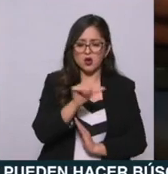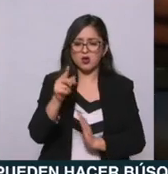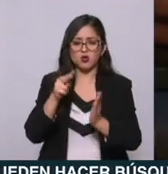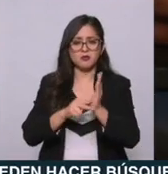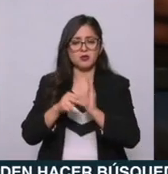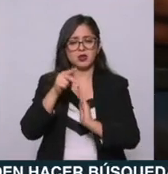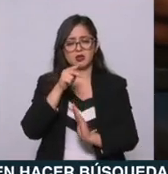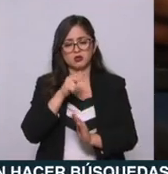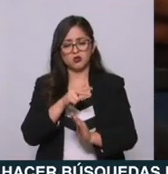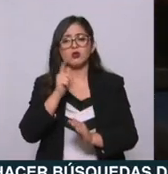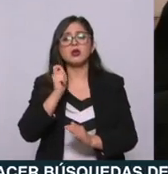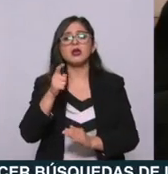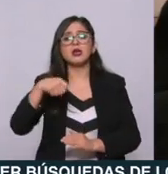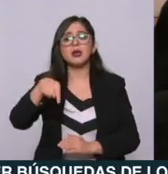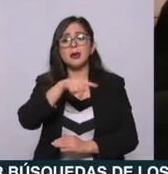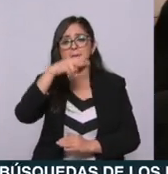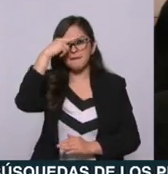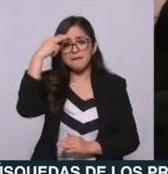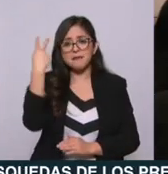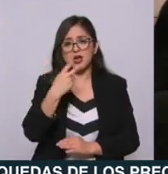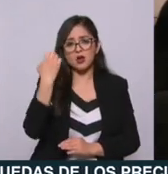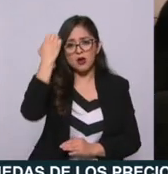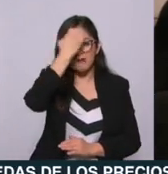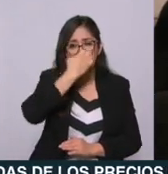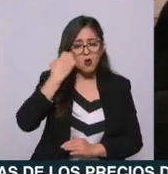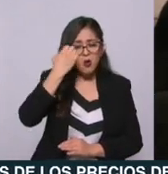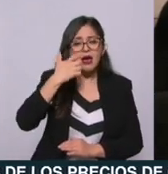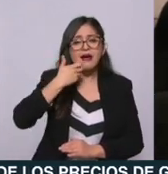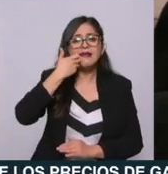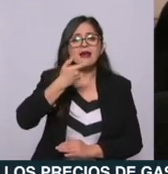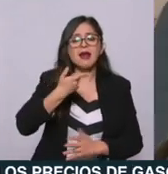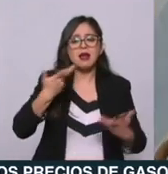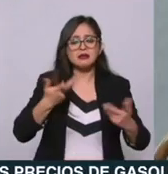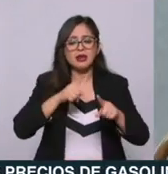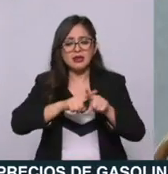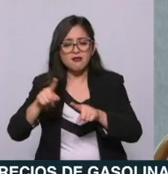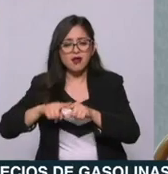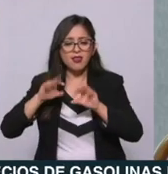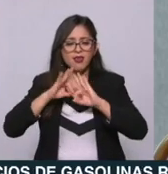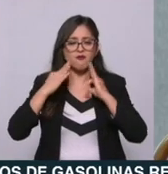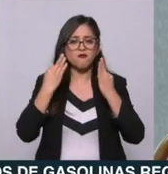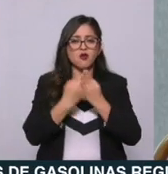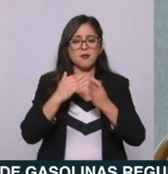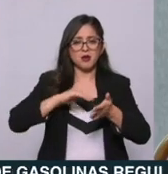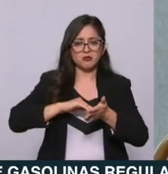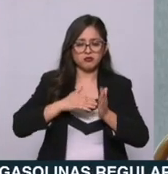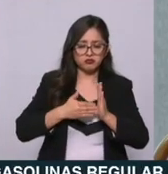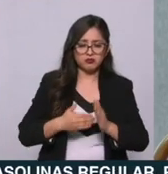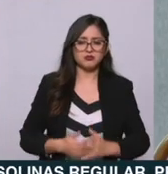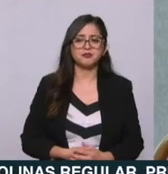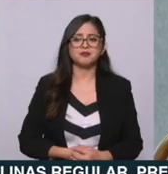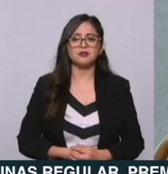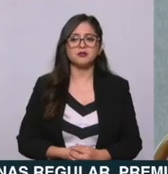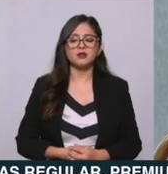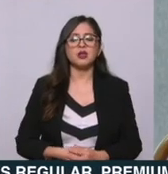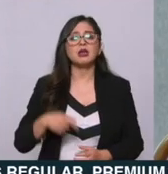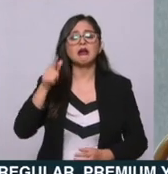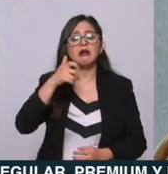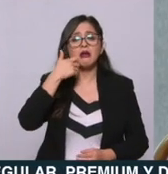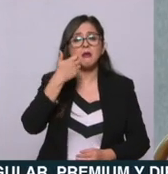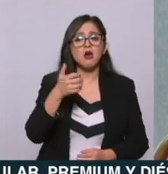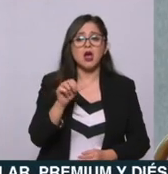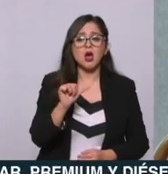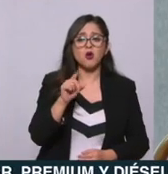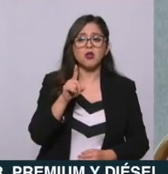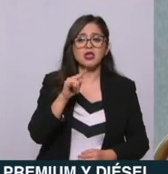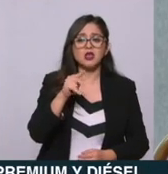mejorar las cifras, México Evalúa recomienda realizar diversas estrategias. Sugerimos que se diseñen auditorías escalonadas que incluyan a